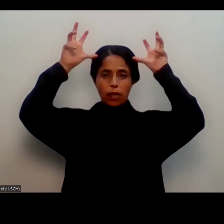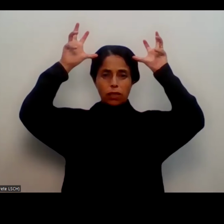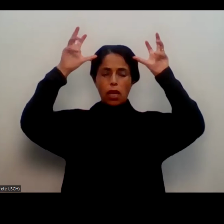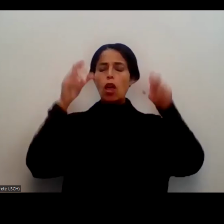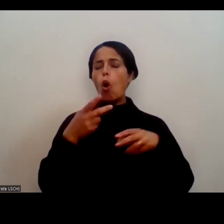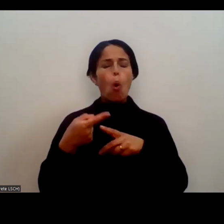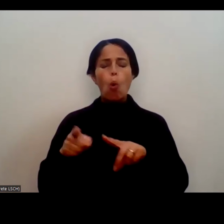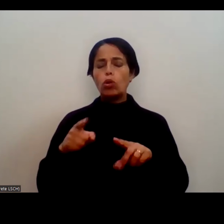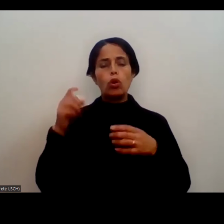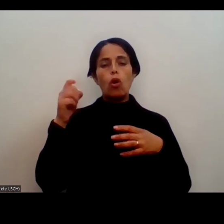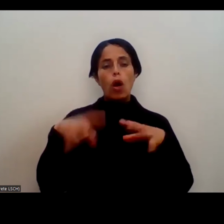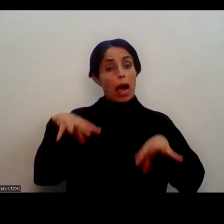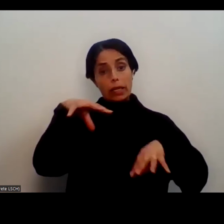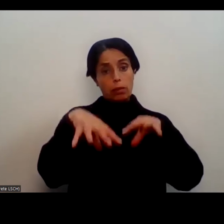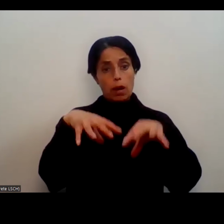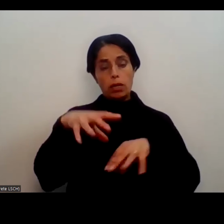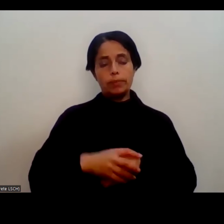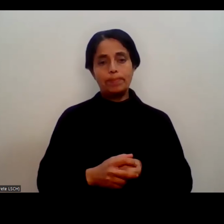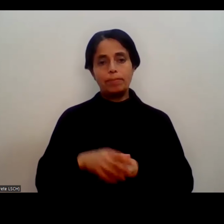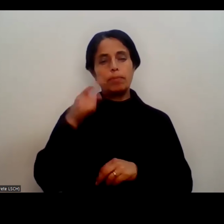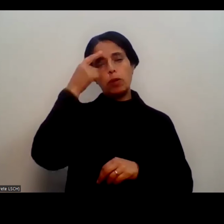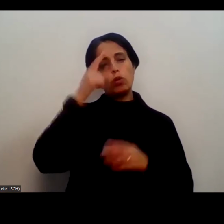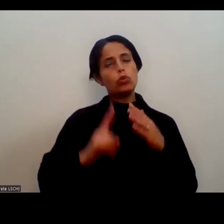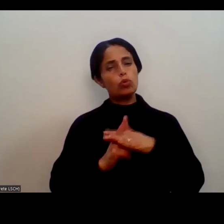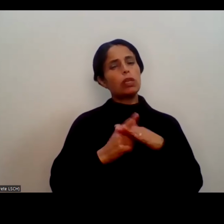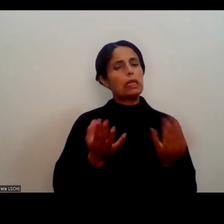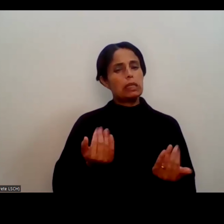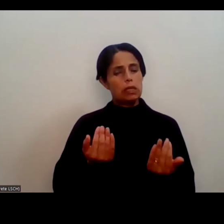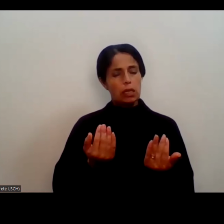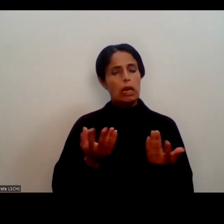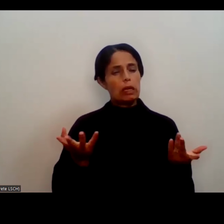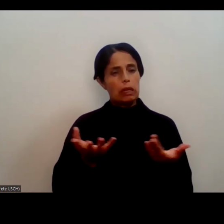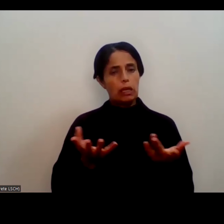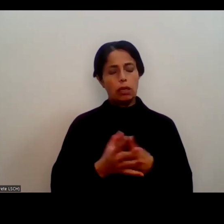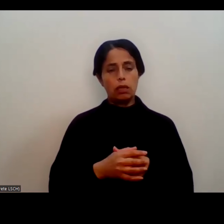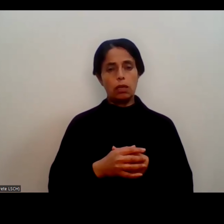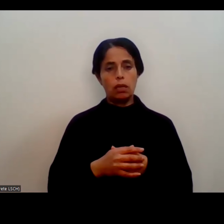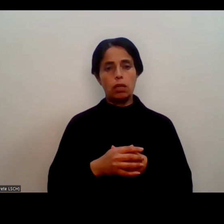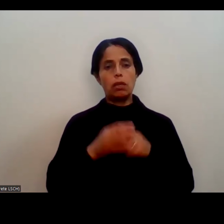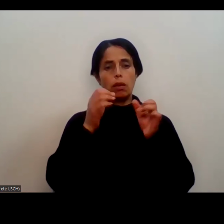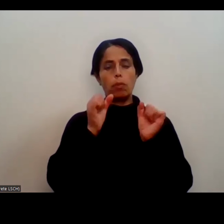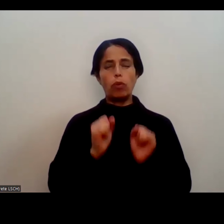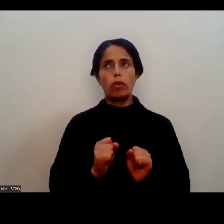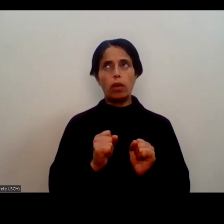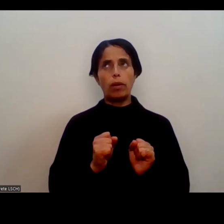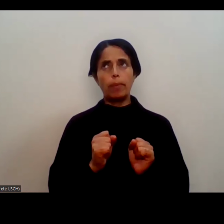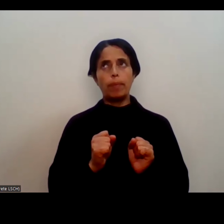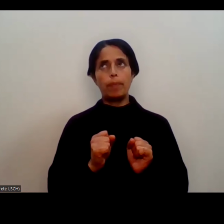cambio, la necesidad de consultar, o sea,